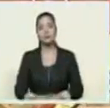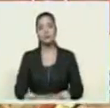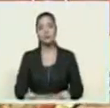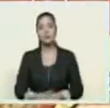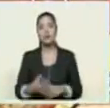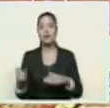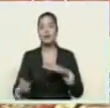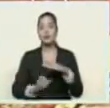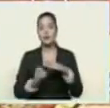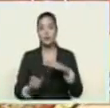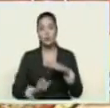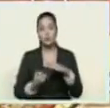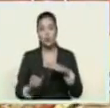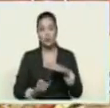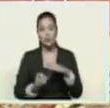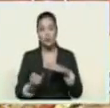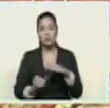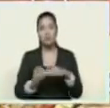institucional